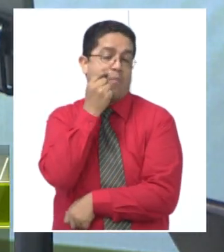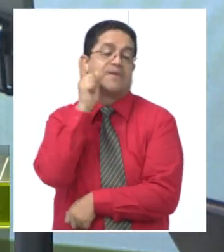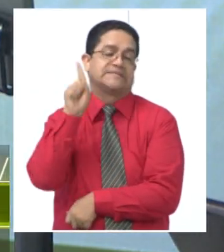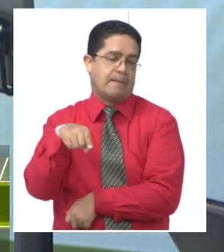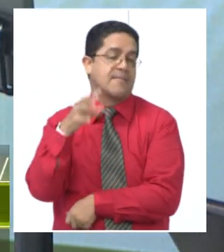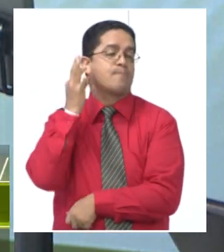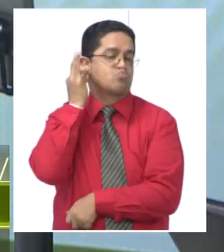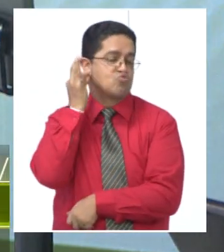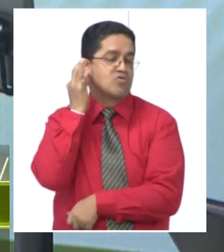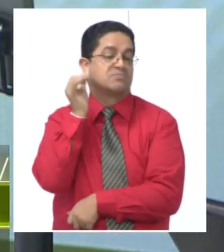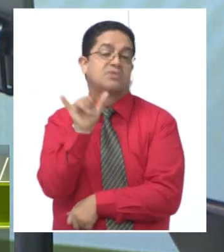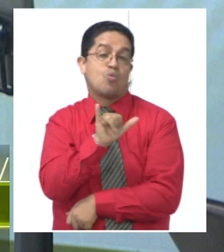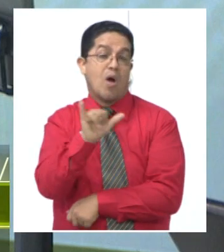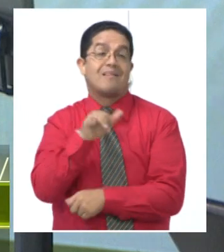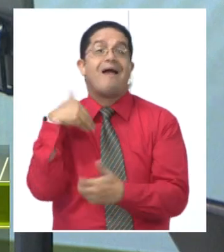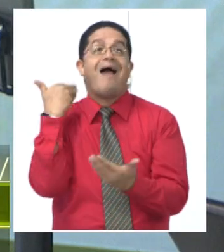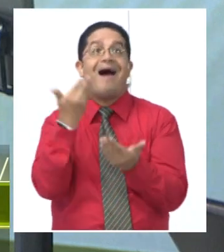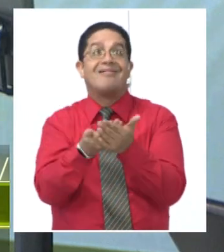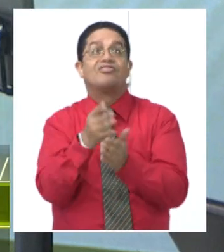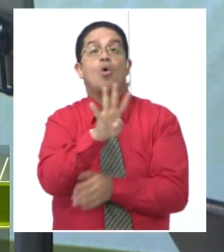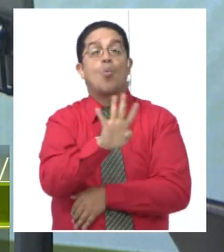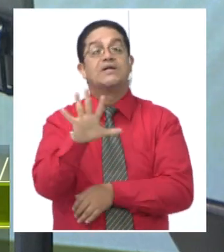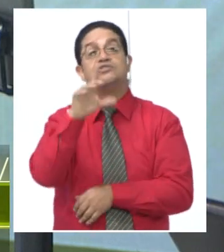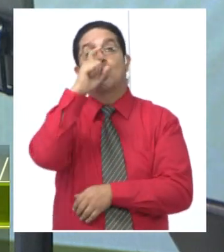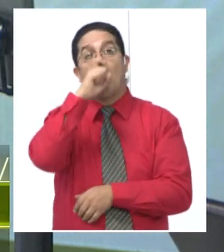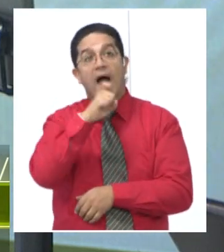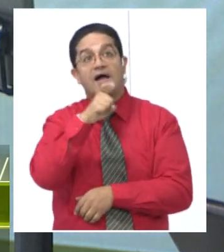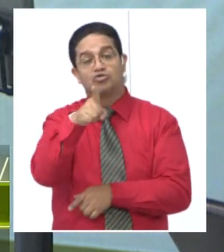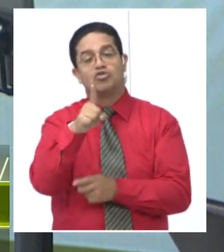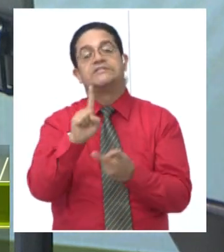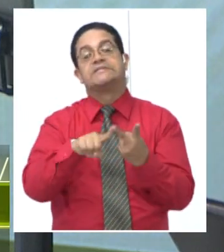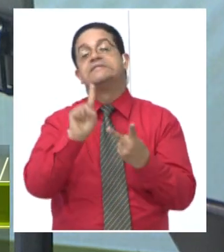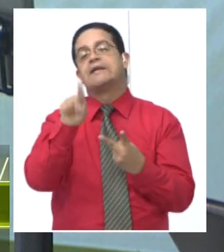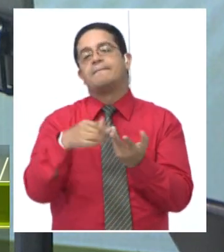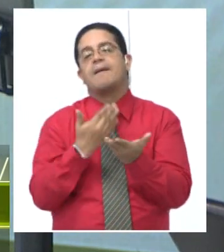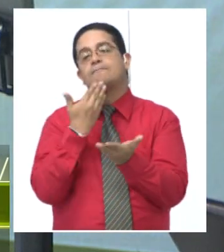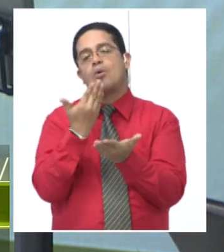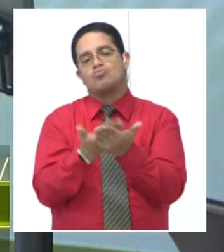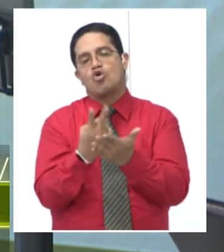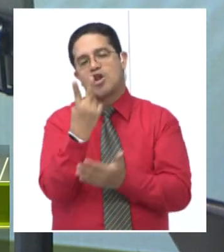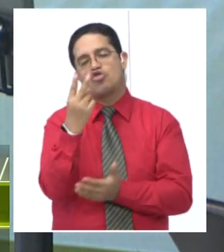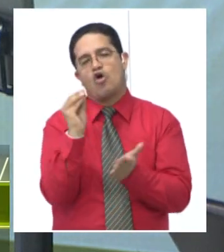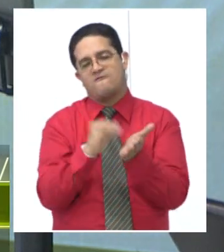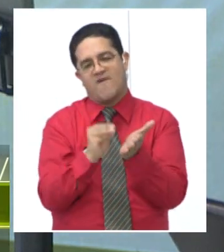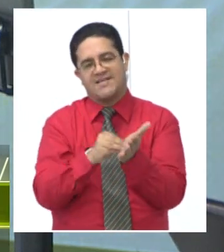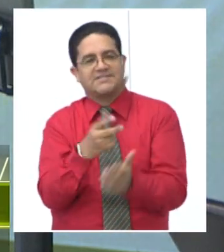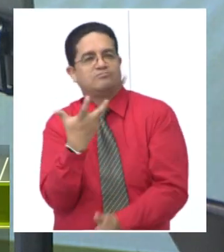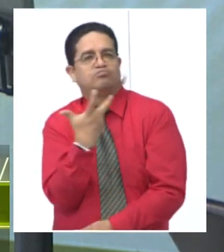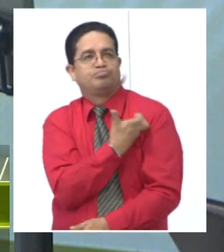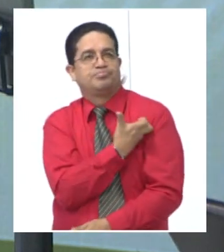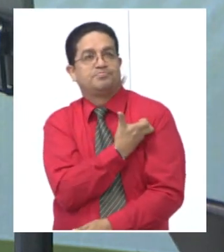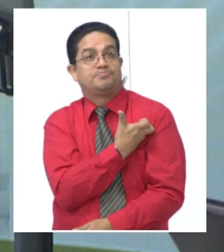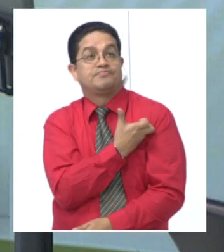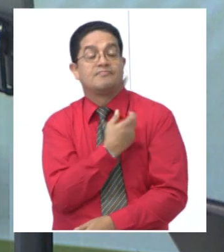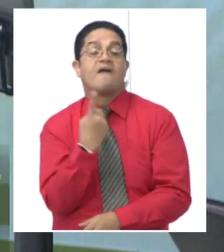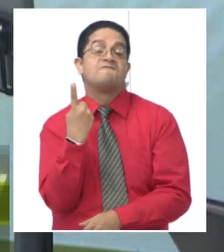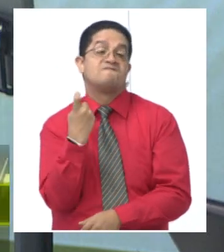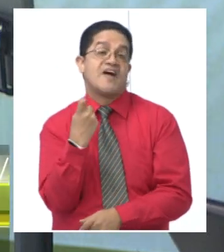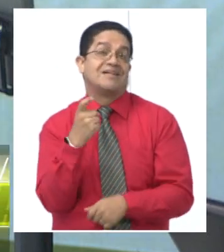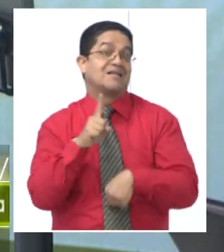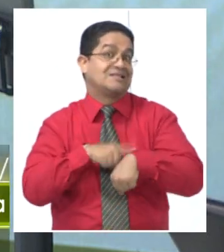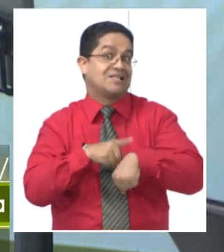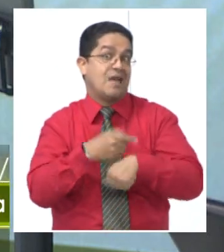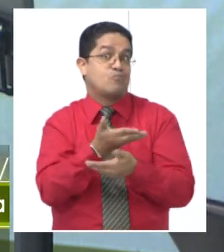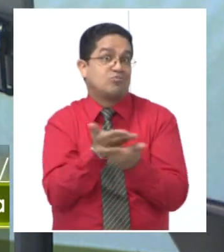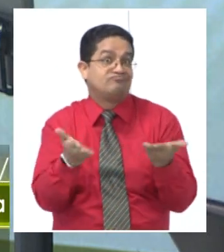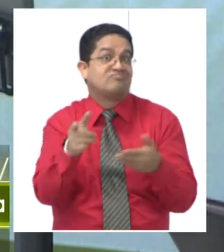igual, hasta los 45 años, y proponen también un esquema de 2 dosis. Falta tiempo para que sea asumido por todas las